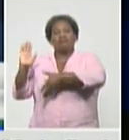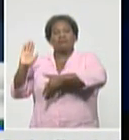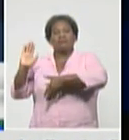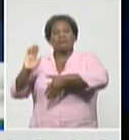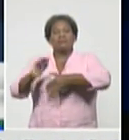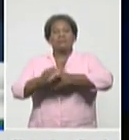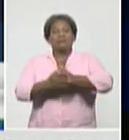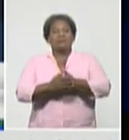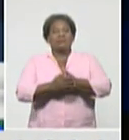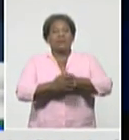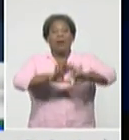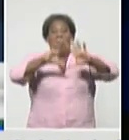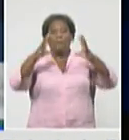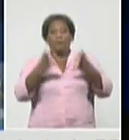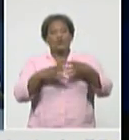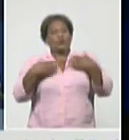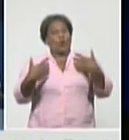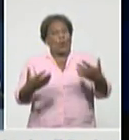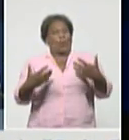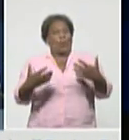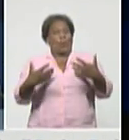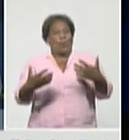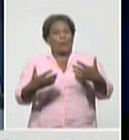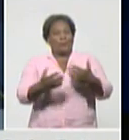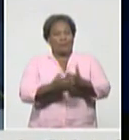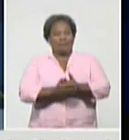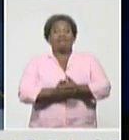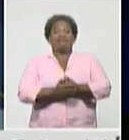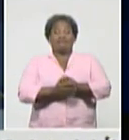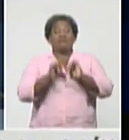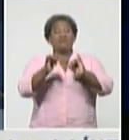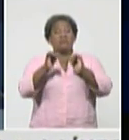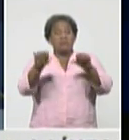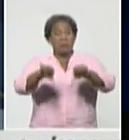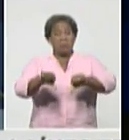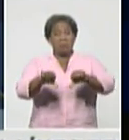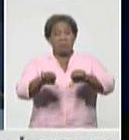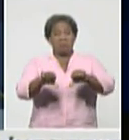El mundo, bueno, pues las noticias no son buenas.